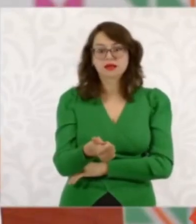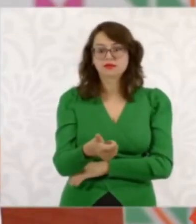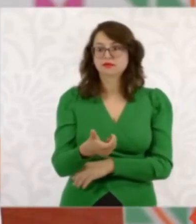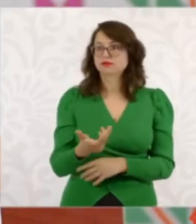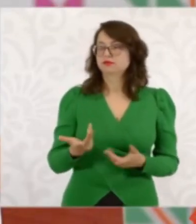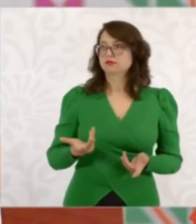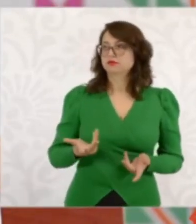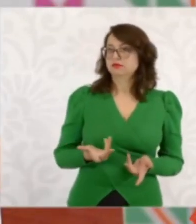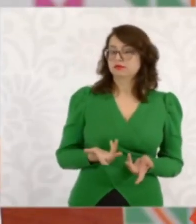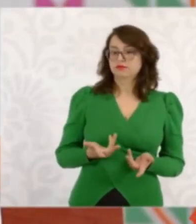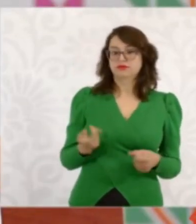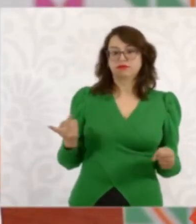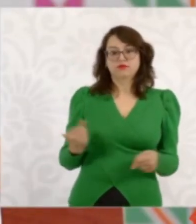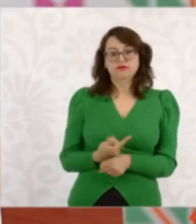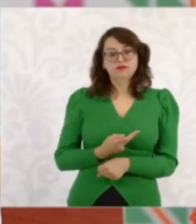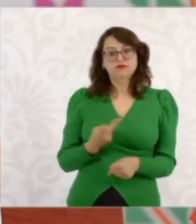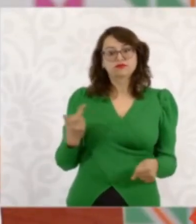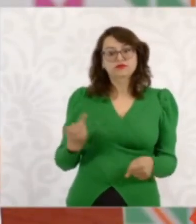de la ciudad,